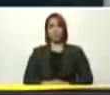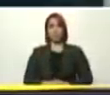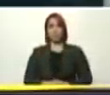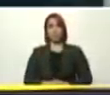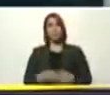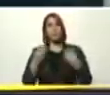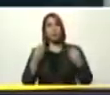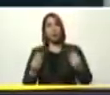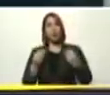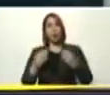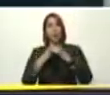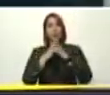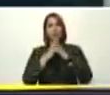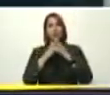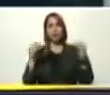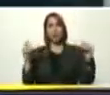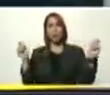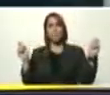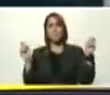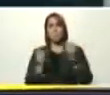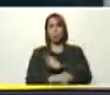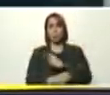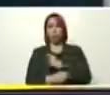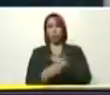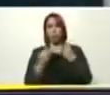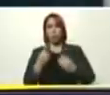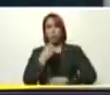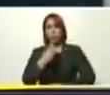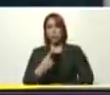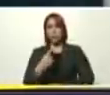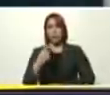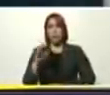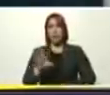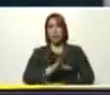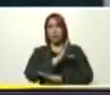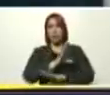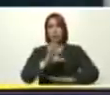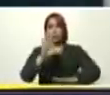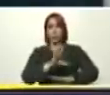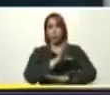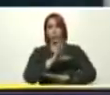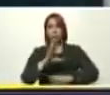cómo todo cambia. Como dice la canción,